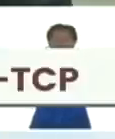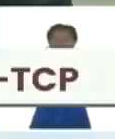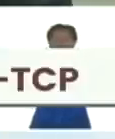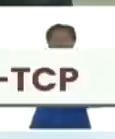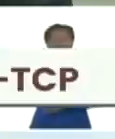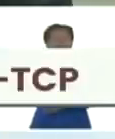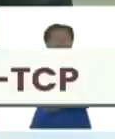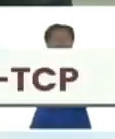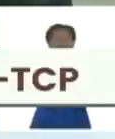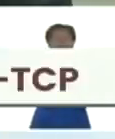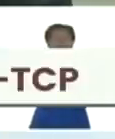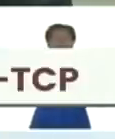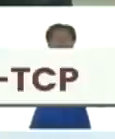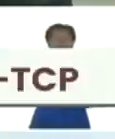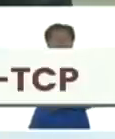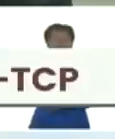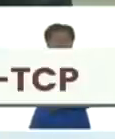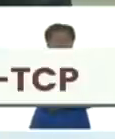y de Gobierno,